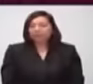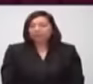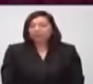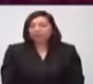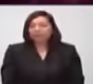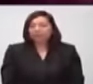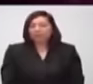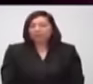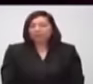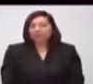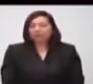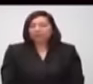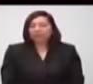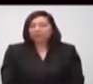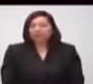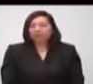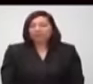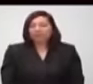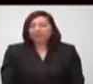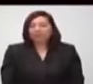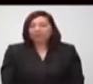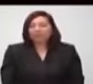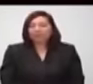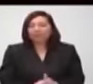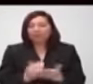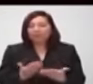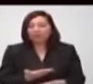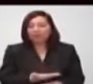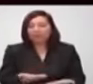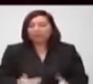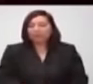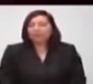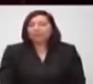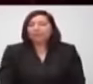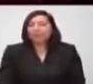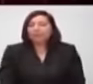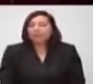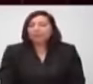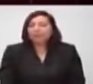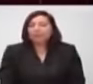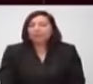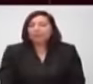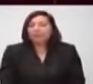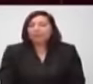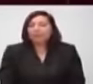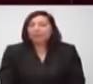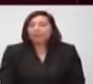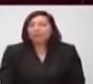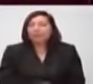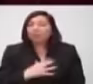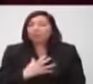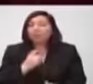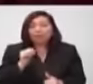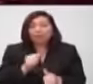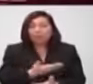por intermedio suyo al señor Castañeda y a los funcionarios del municipio de Lima. Antes de iniciar mis preguntas, yo quisiera recordar a